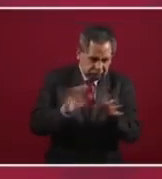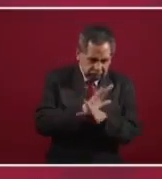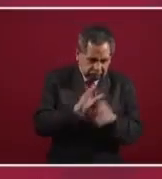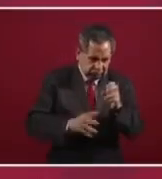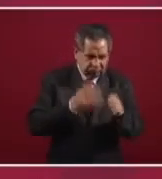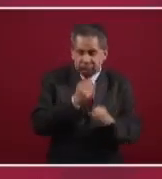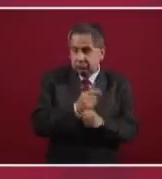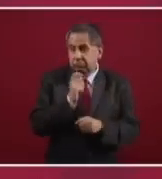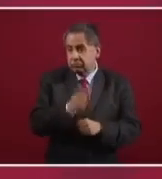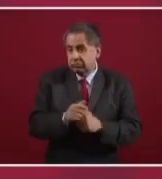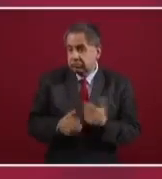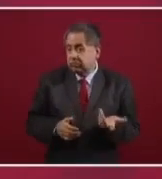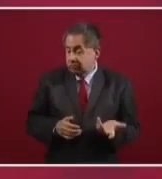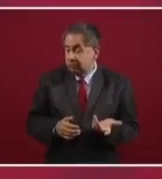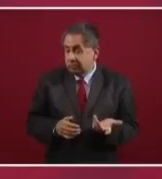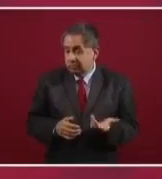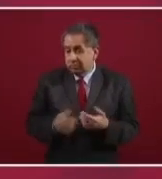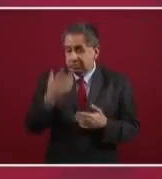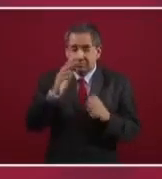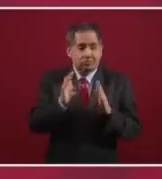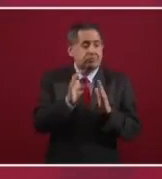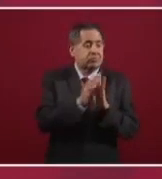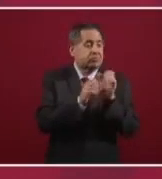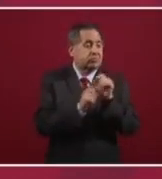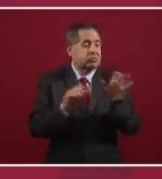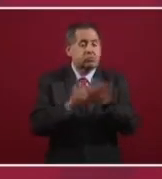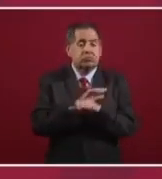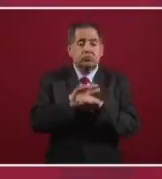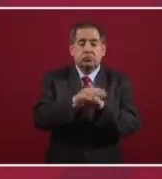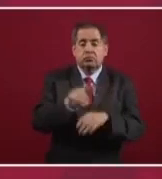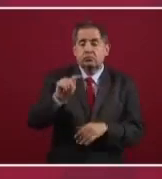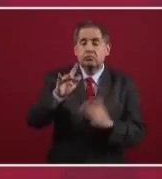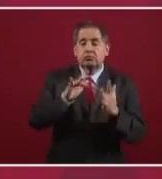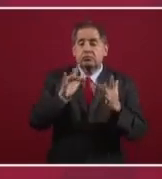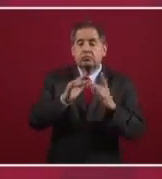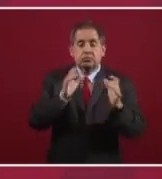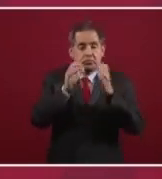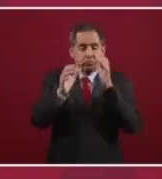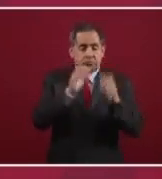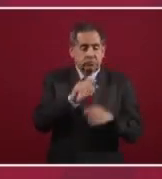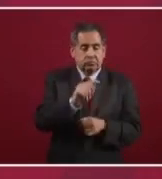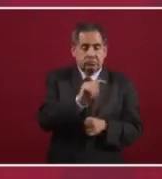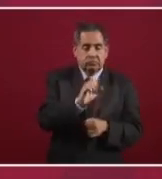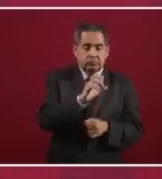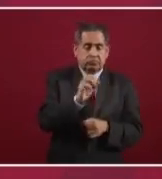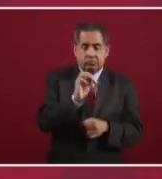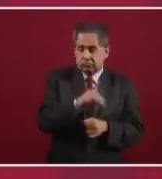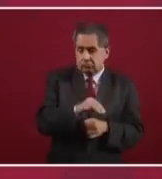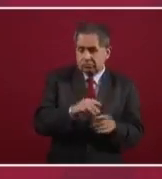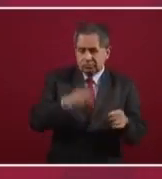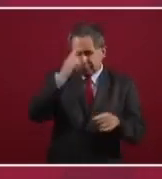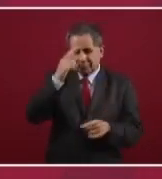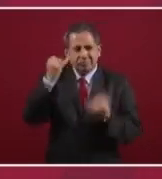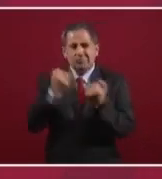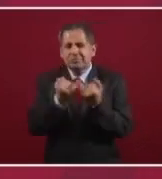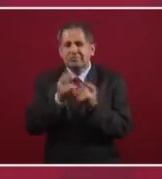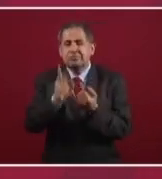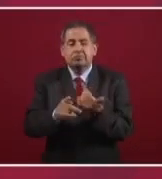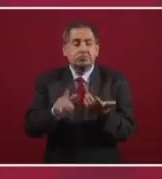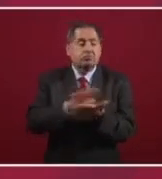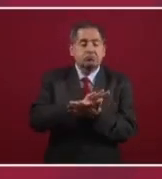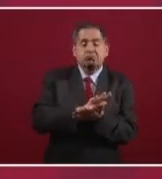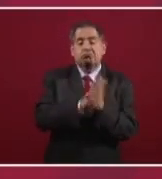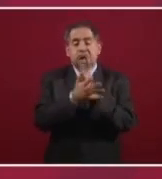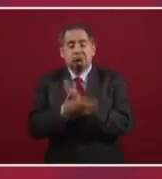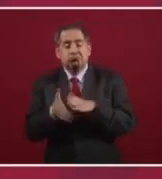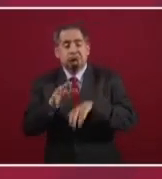Hubo una reforma a las telecomunicaciones, como la llamada reforma energética,